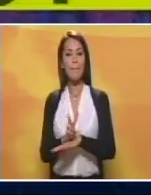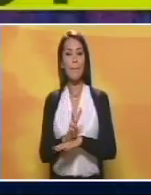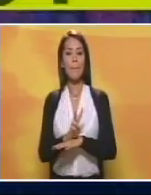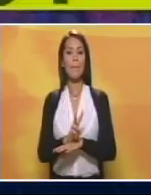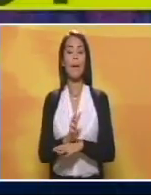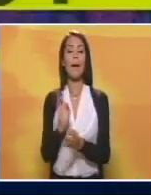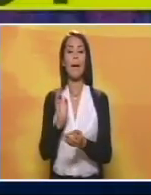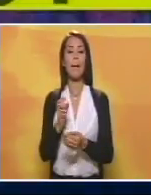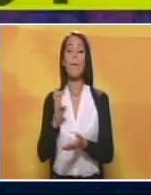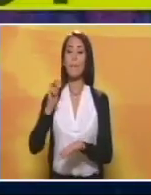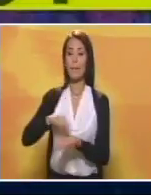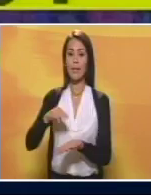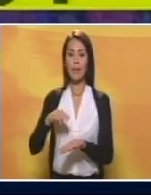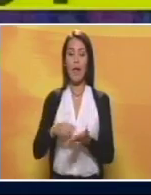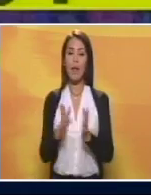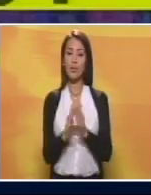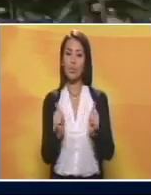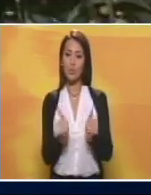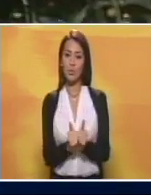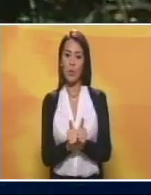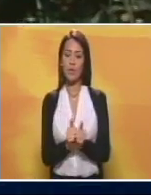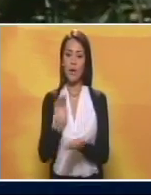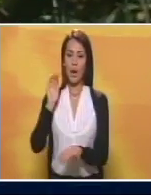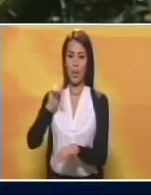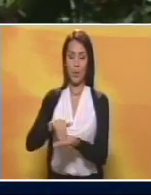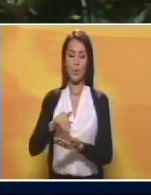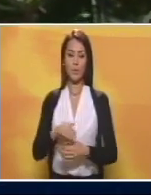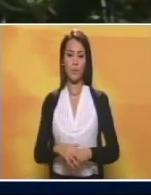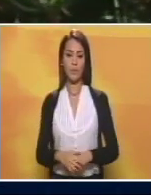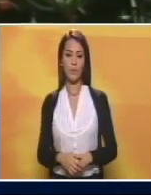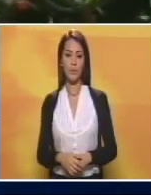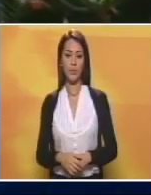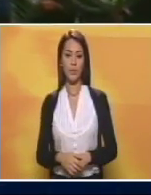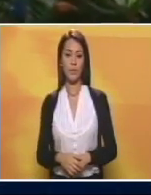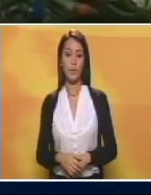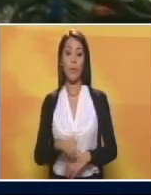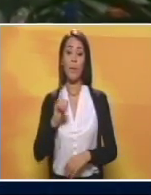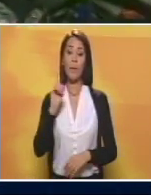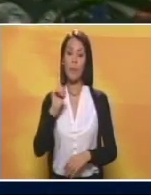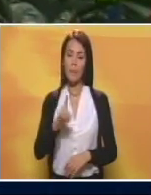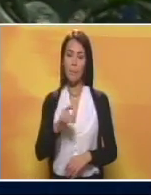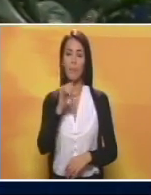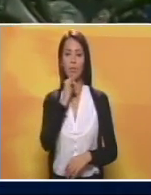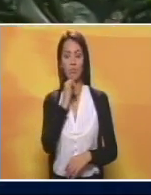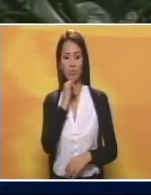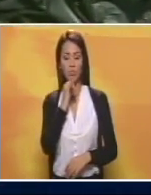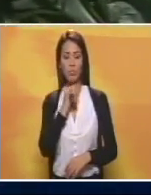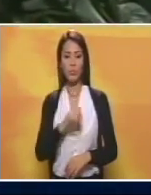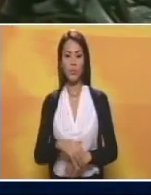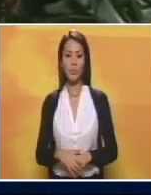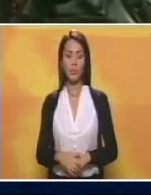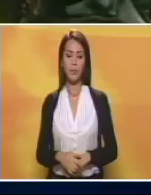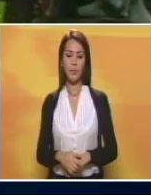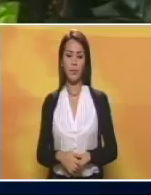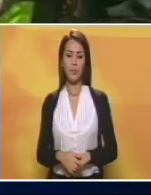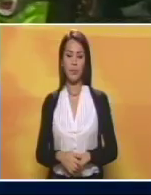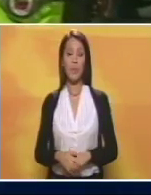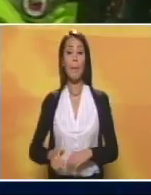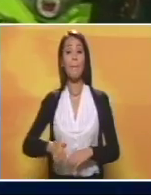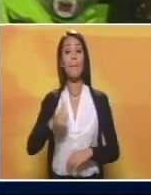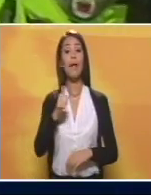Miranda, Anzoátegui y Aragua. Y así como también queremos informar, más